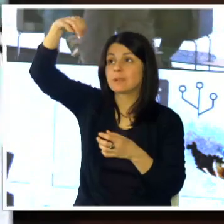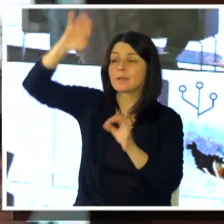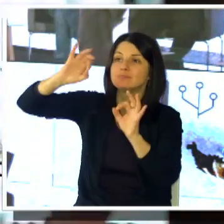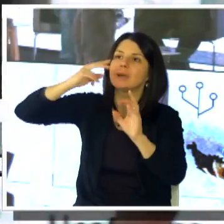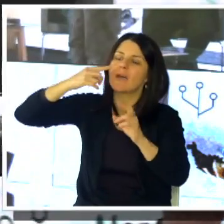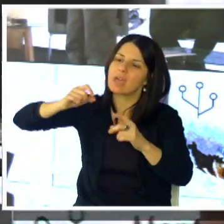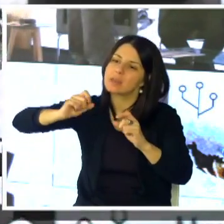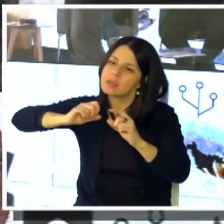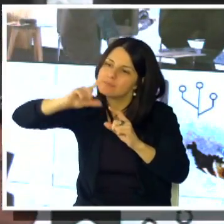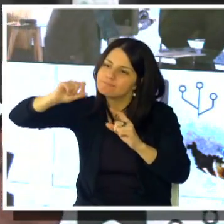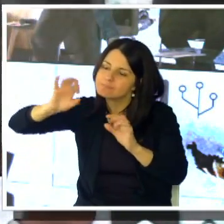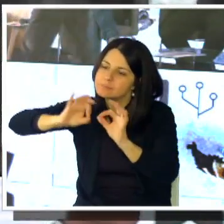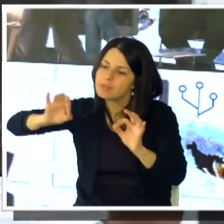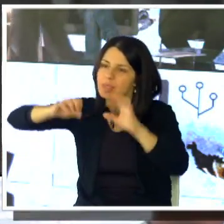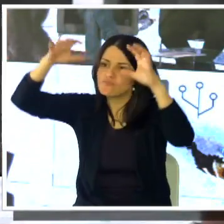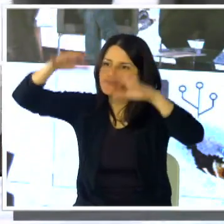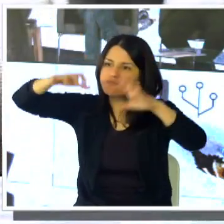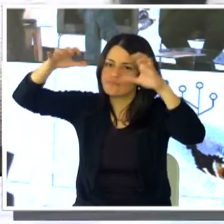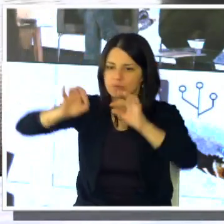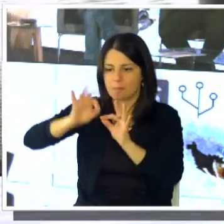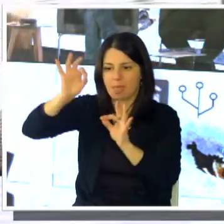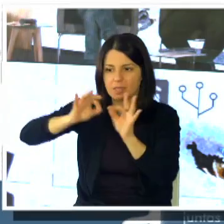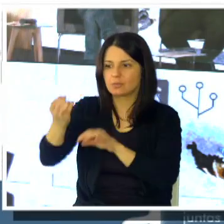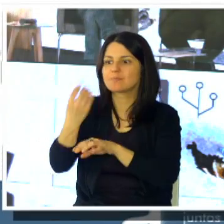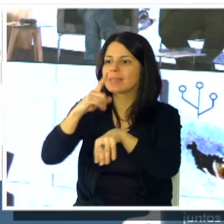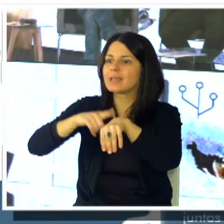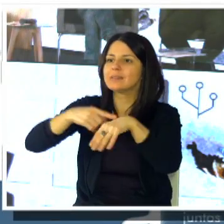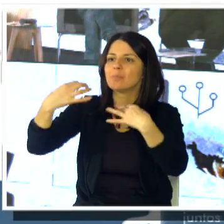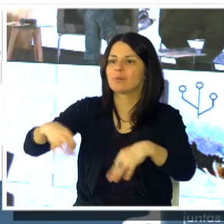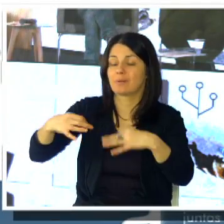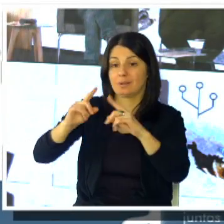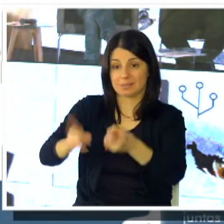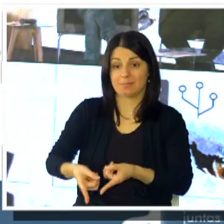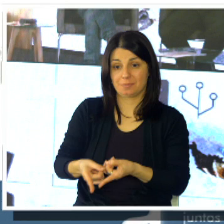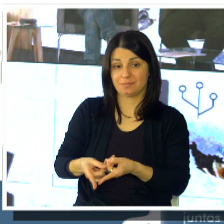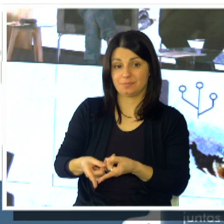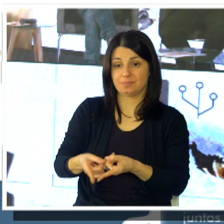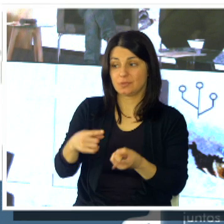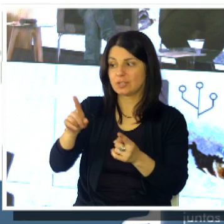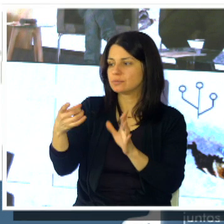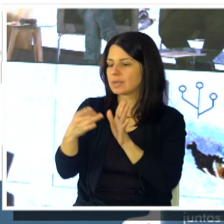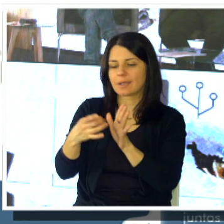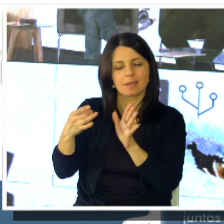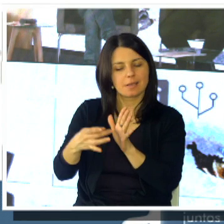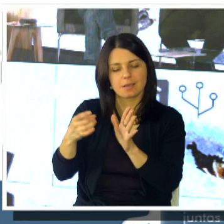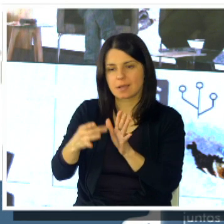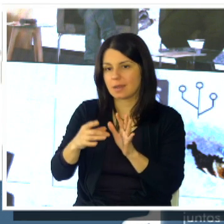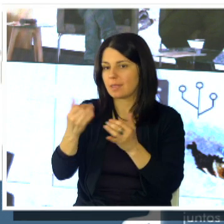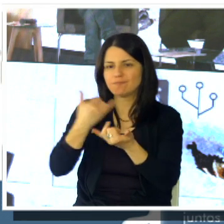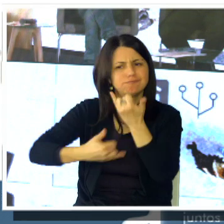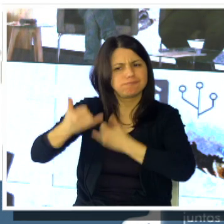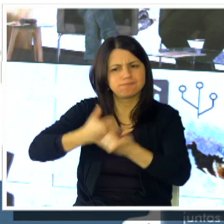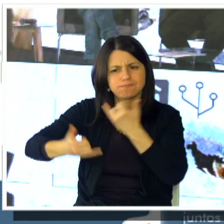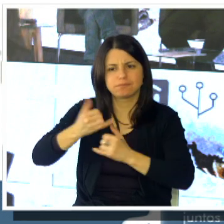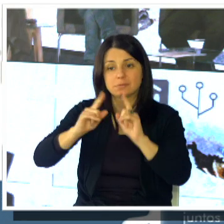nacional, que están enviando en tiempo real la medición, con lo cual esto es una calidad para ellos enorme de datos